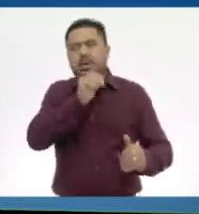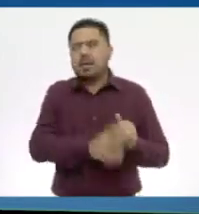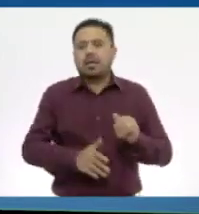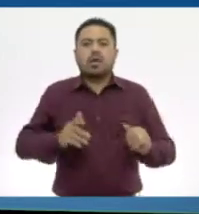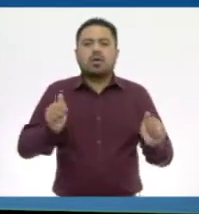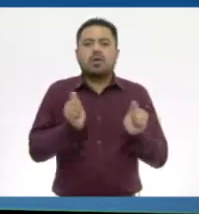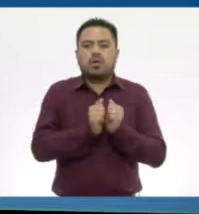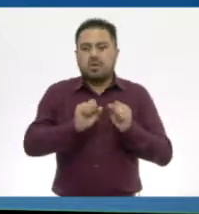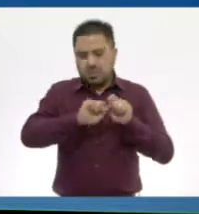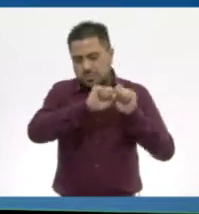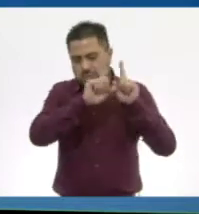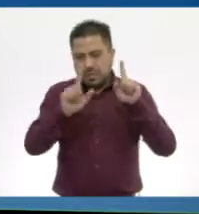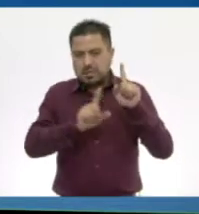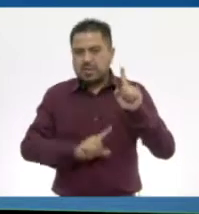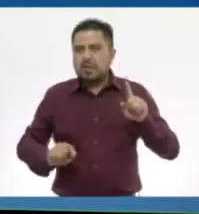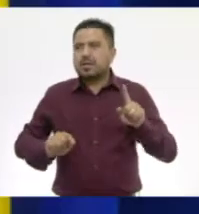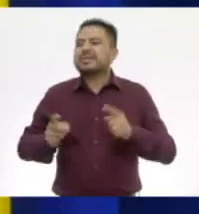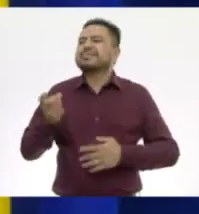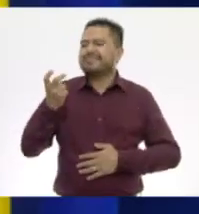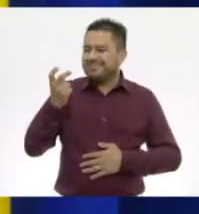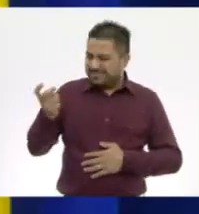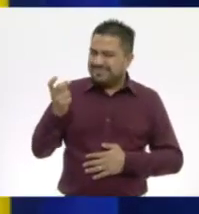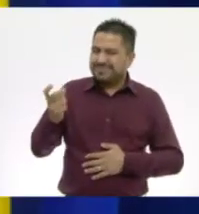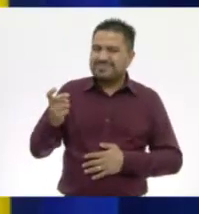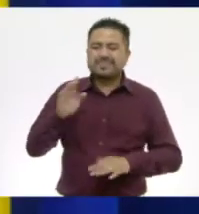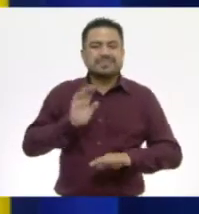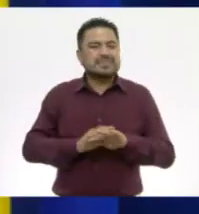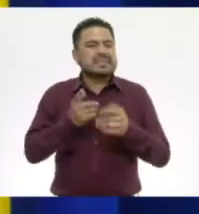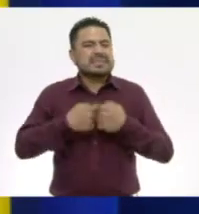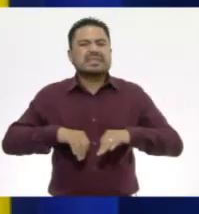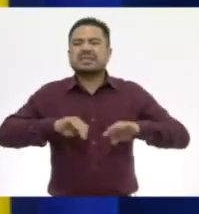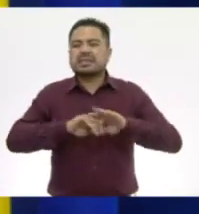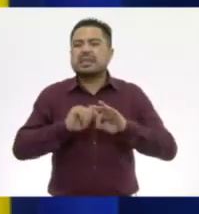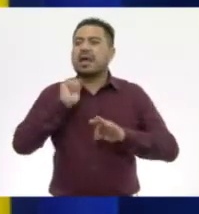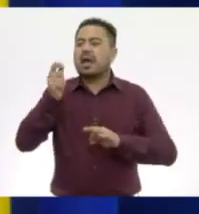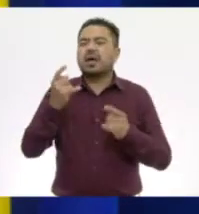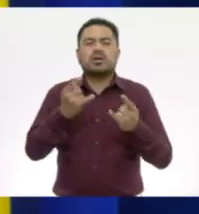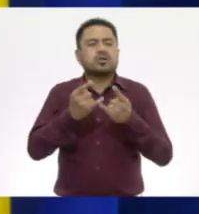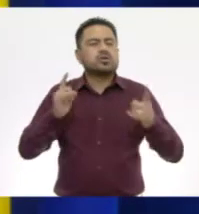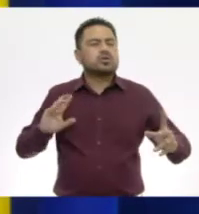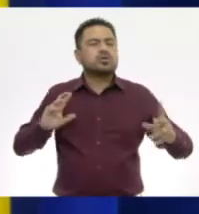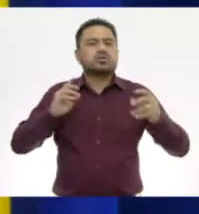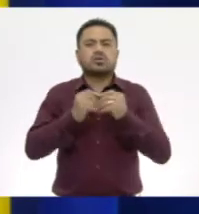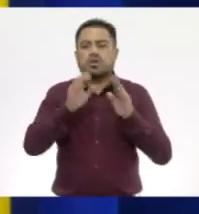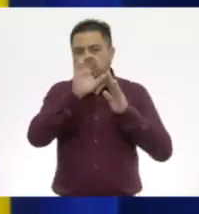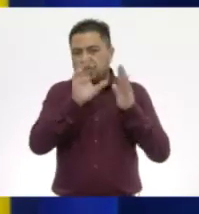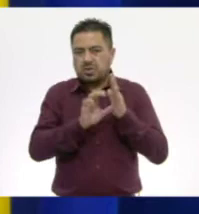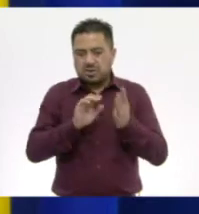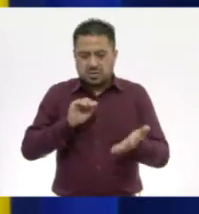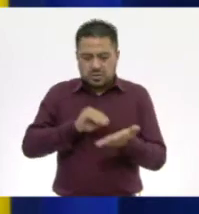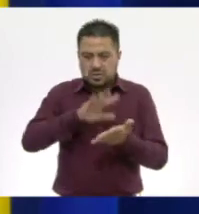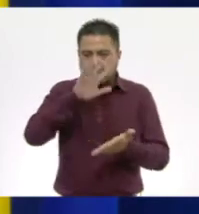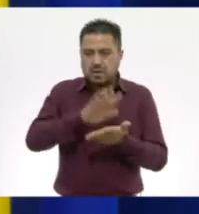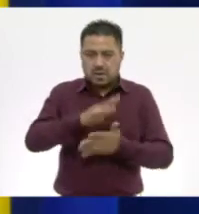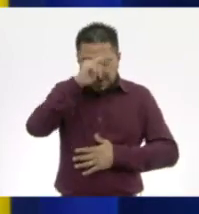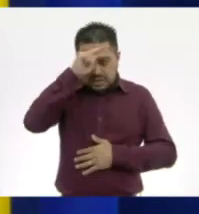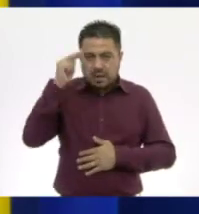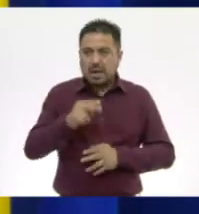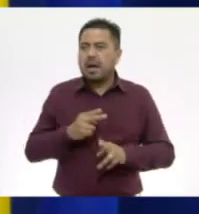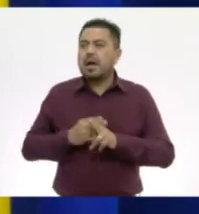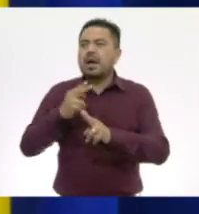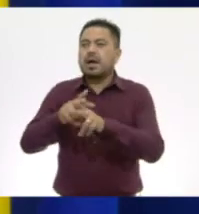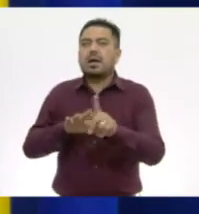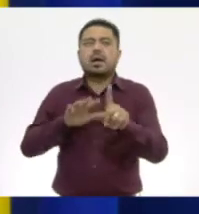una república. Exacto. Lo importante es que hay una historia del constitucionalismo en México hasta llegar